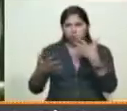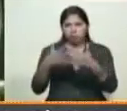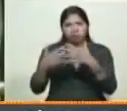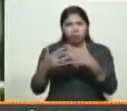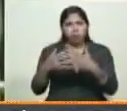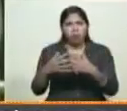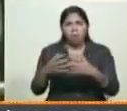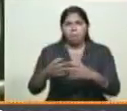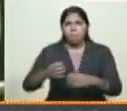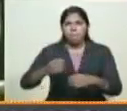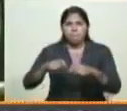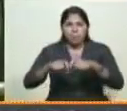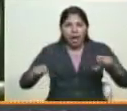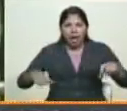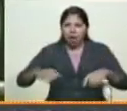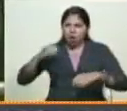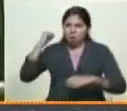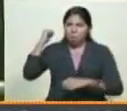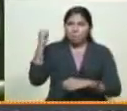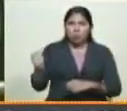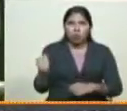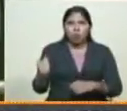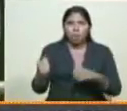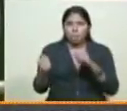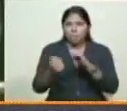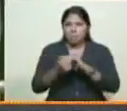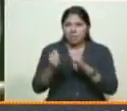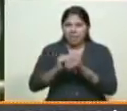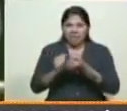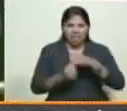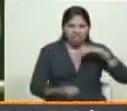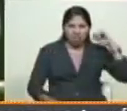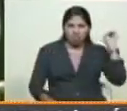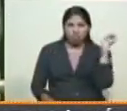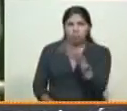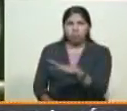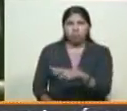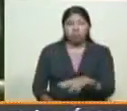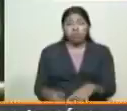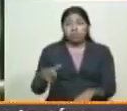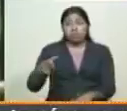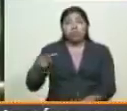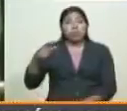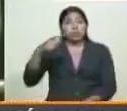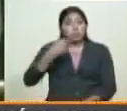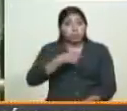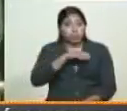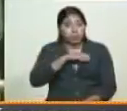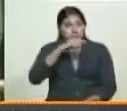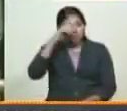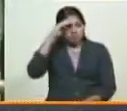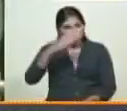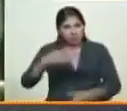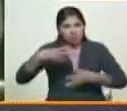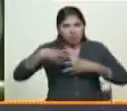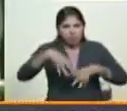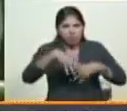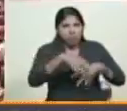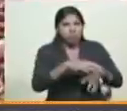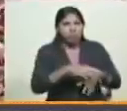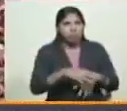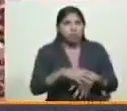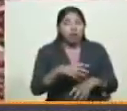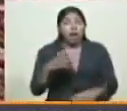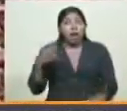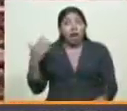con palos. No pudo el ejército imperialista que había